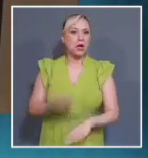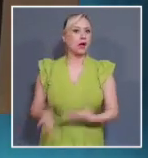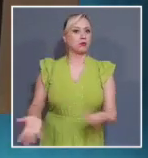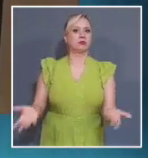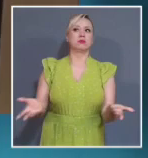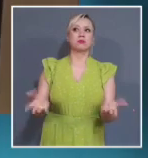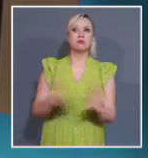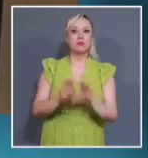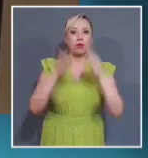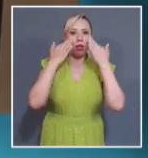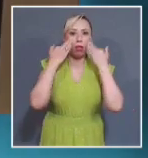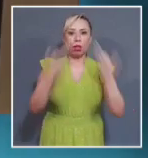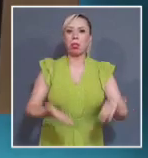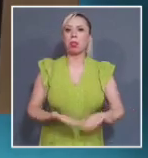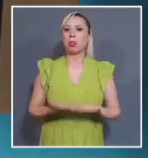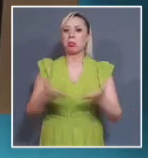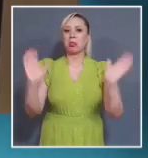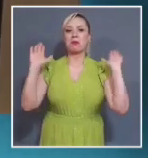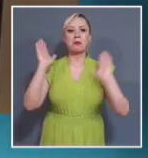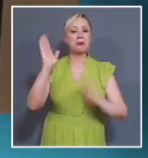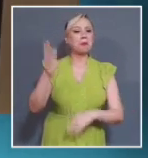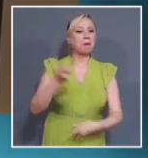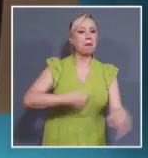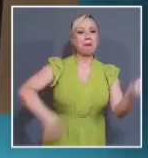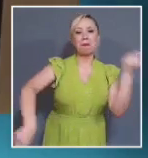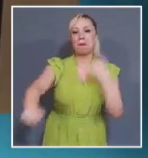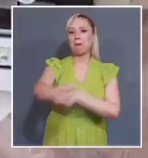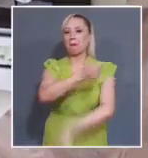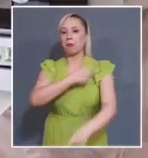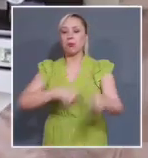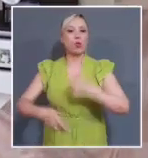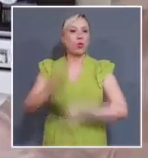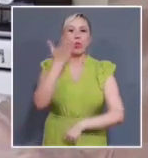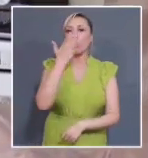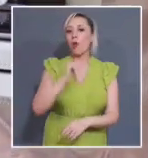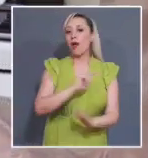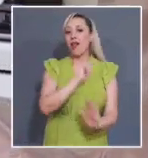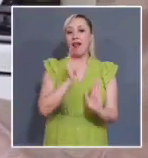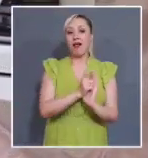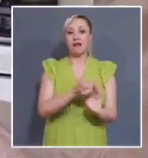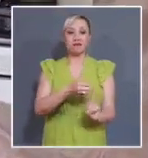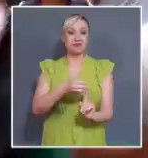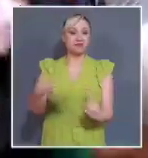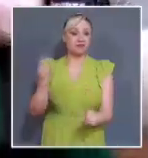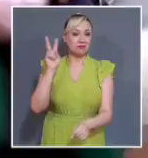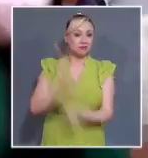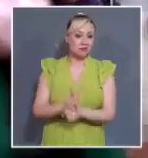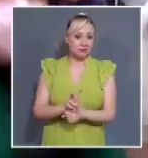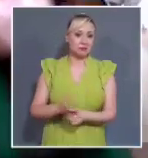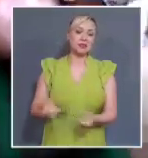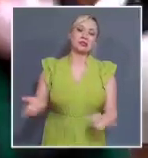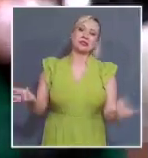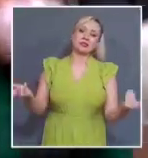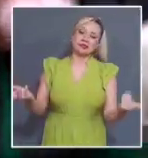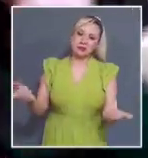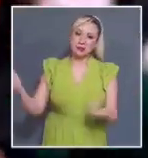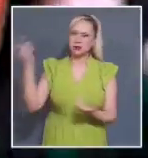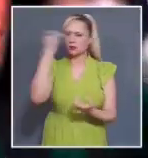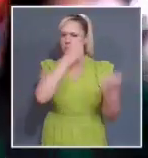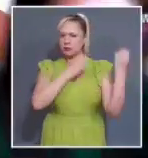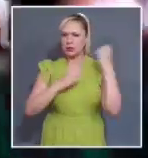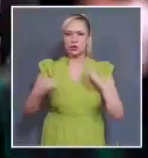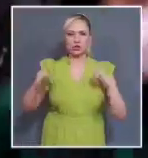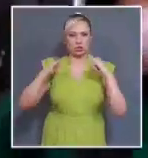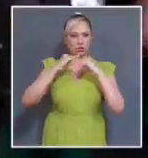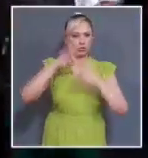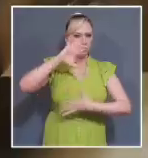pero que no tienen este tema en su radar. De acuerdo con un estudio del Instituto Interamericano de Derechos